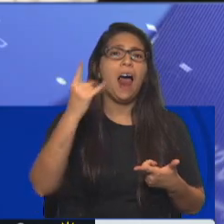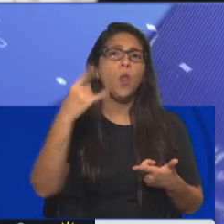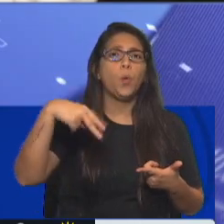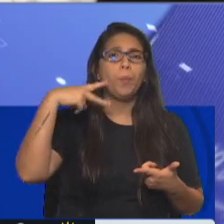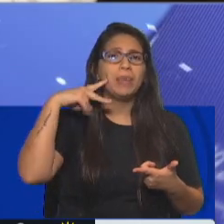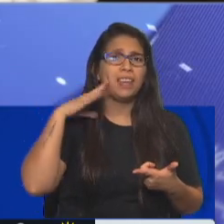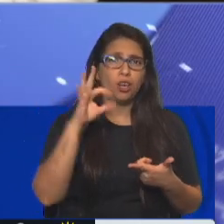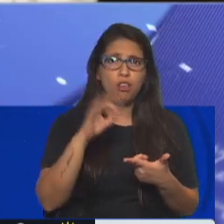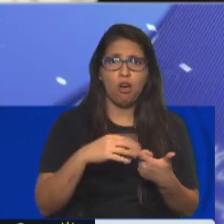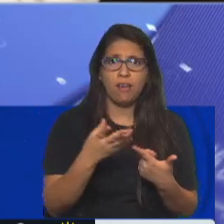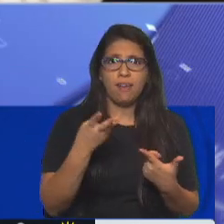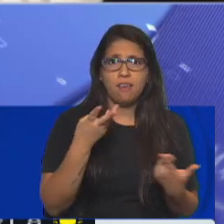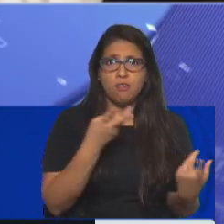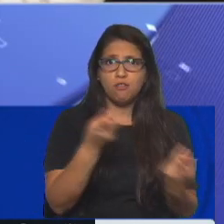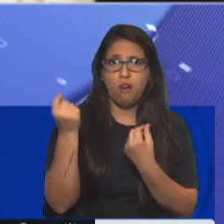Estados Unidos.